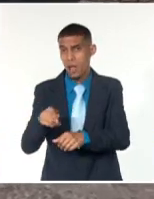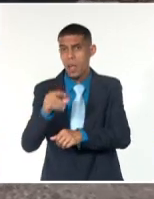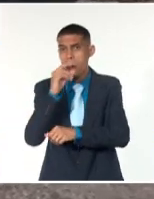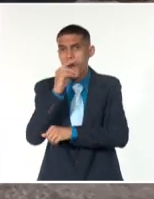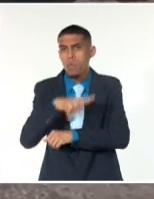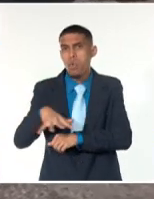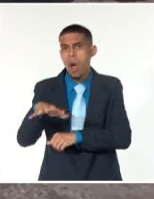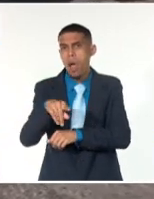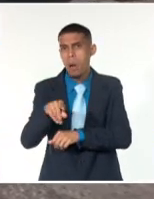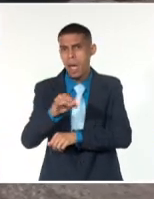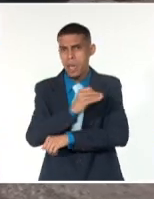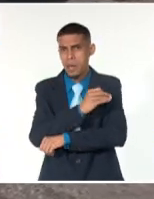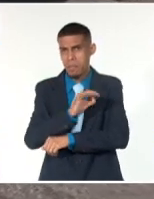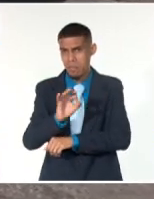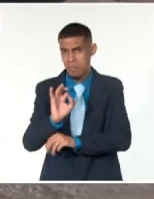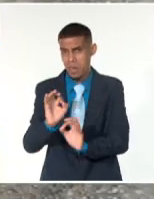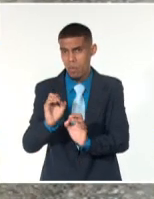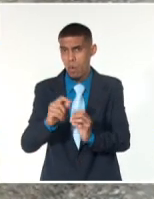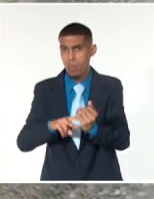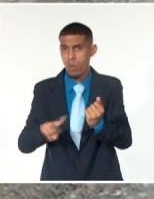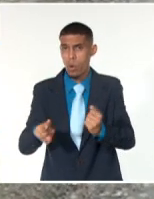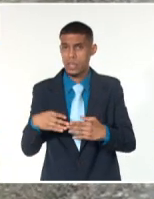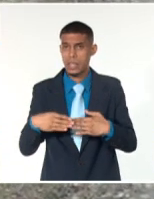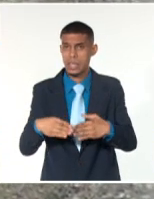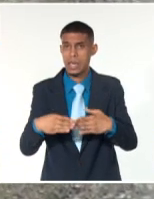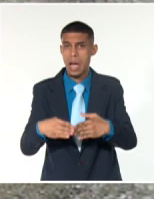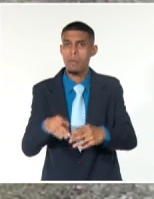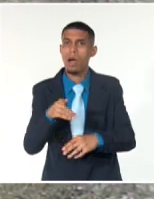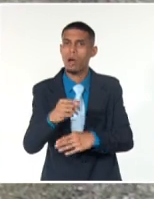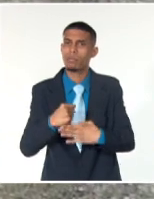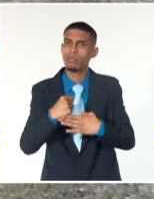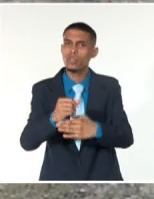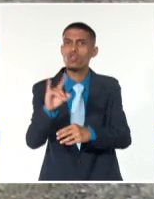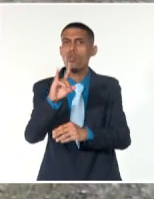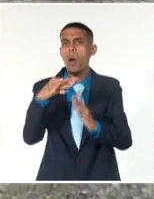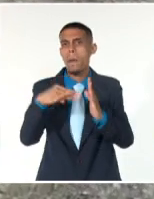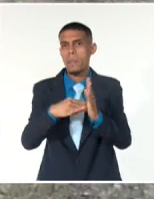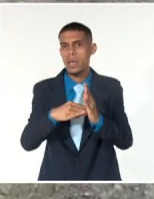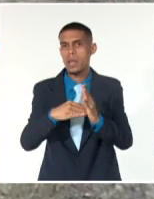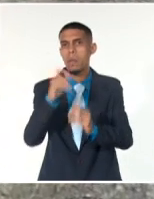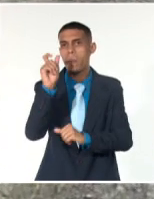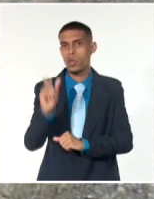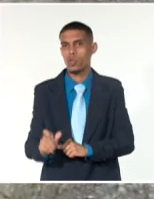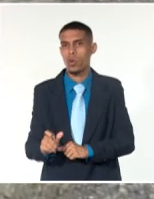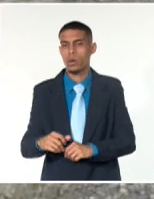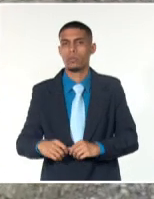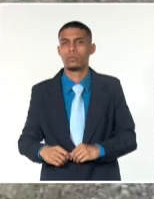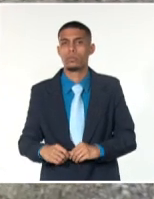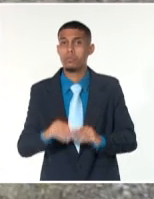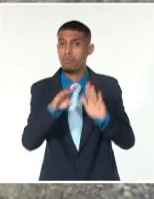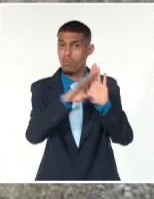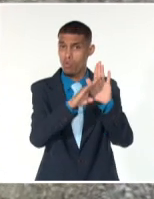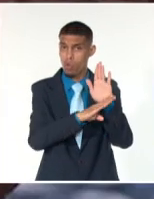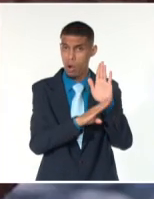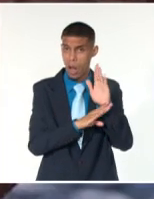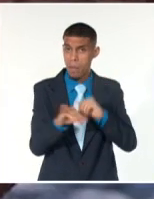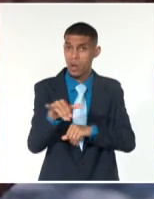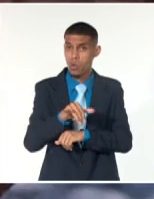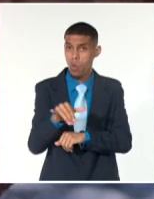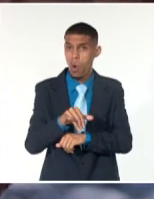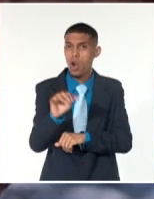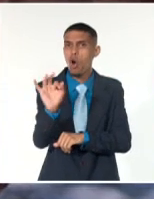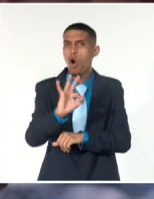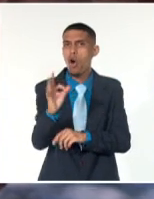aún En fase de puesta en marcha beneficiará a unas 9,000 personas como parte del programa también se sustituyeron 8